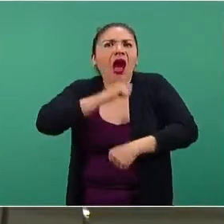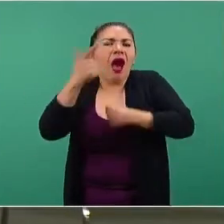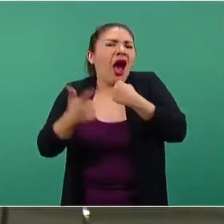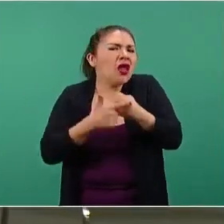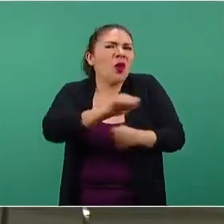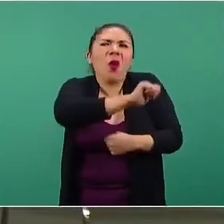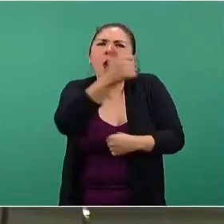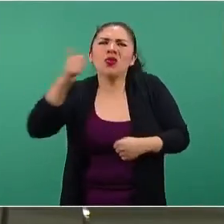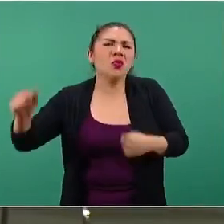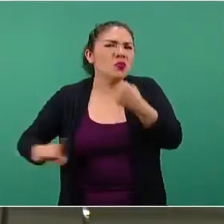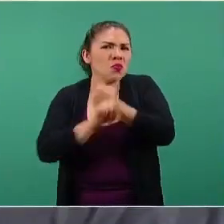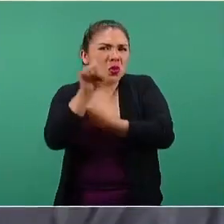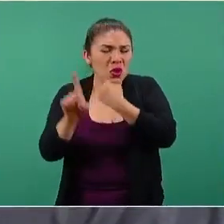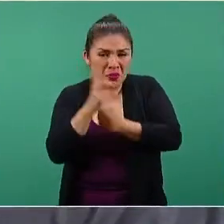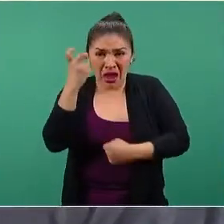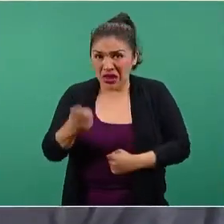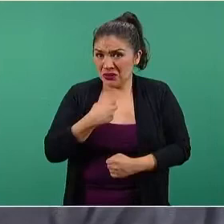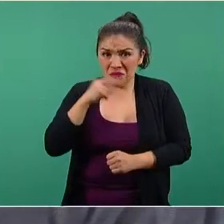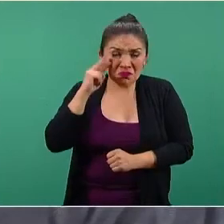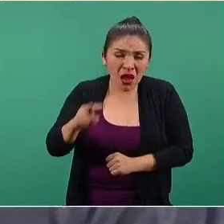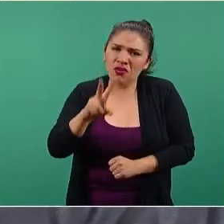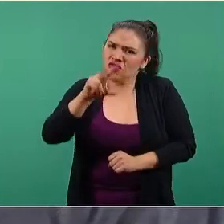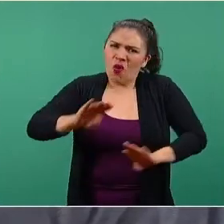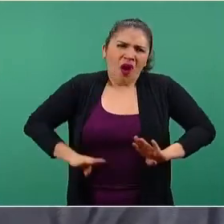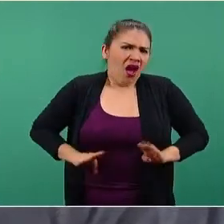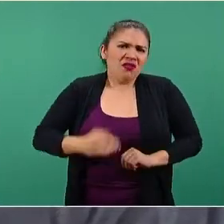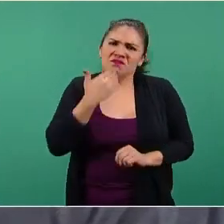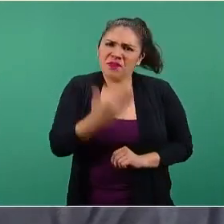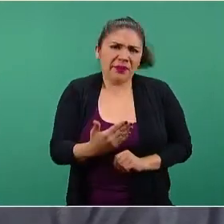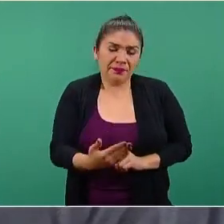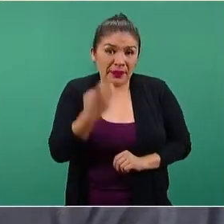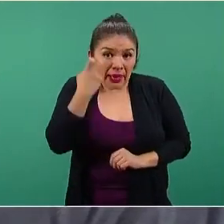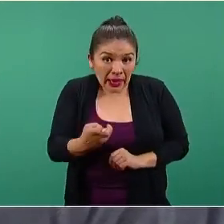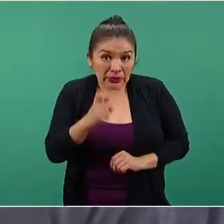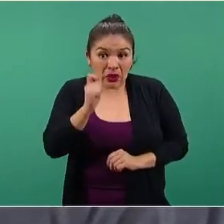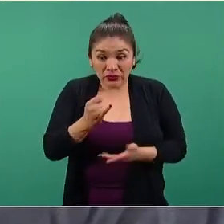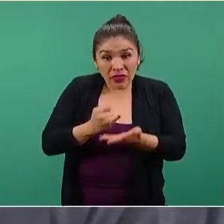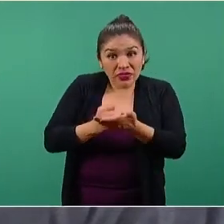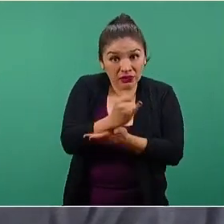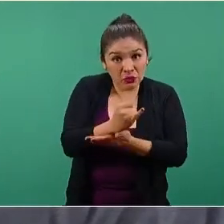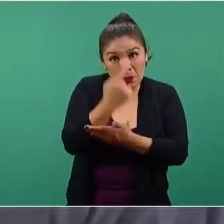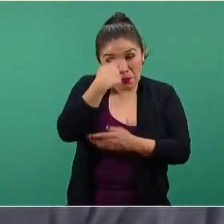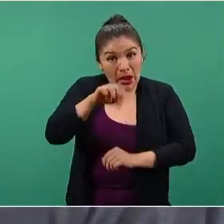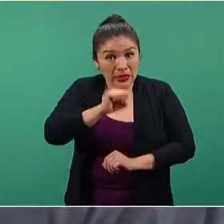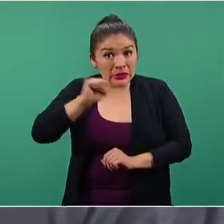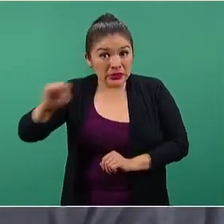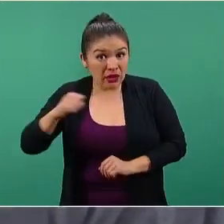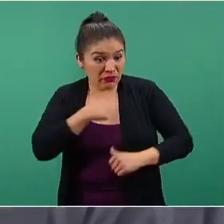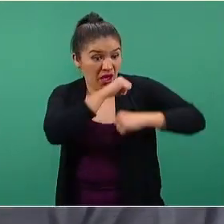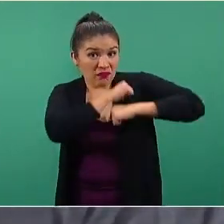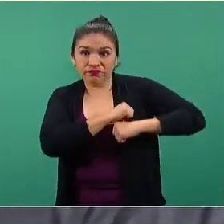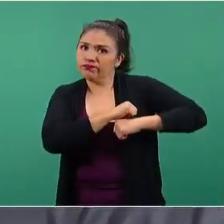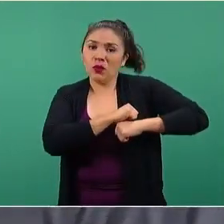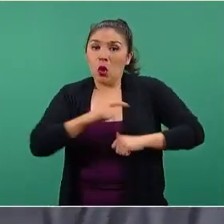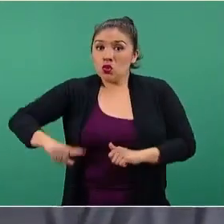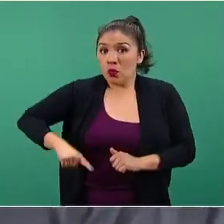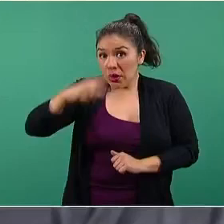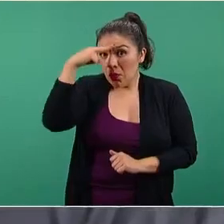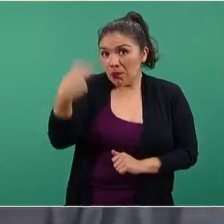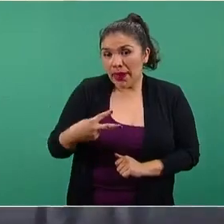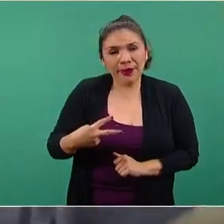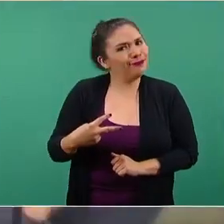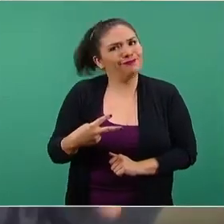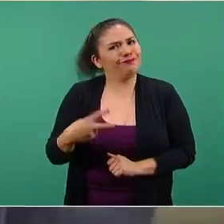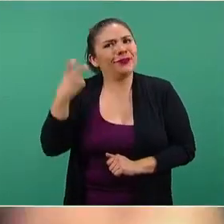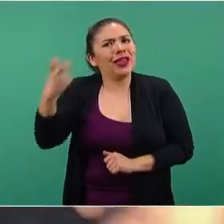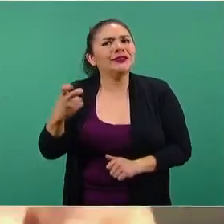otras adversidades. Nos parece absolutamente inconveniente. Y esto no es una decisión de la Secretaría de Salud Federal, del Gobierno de México.